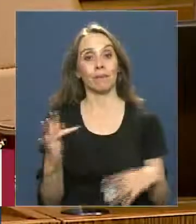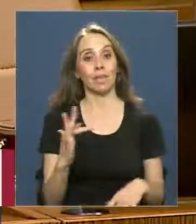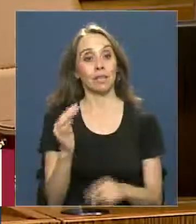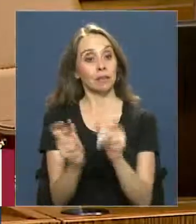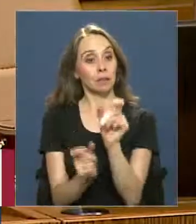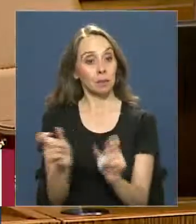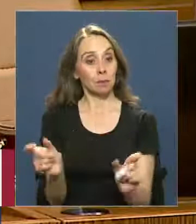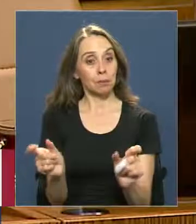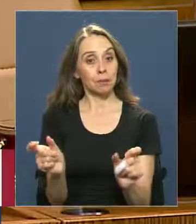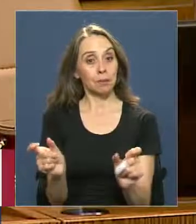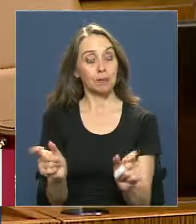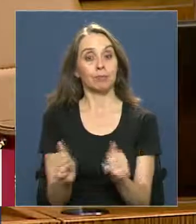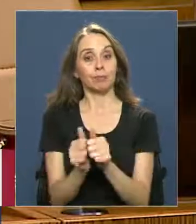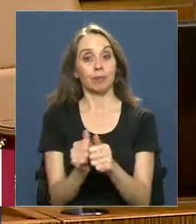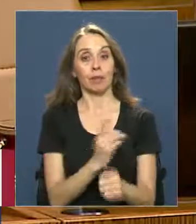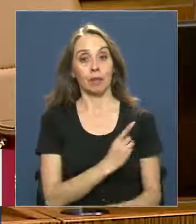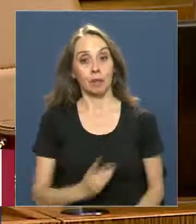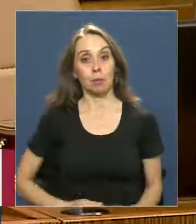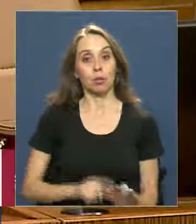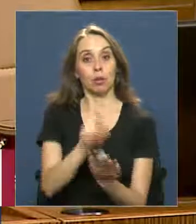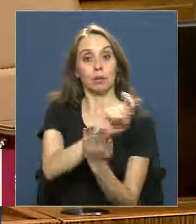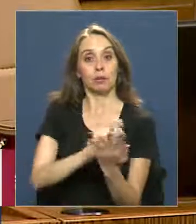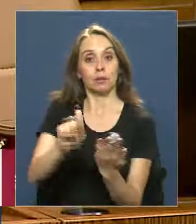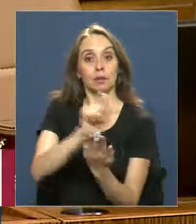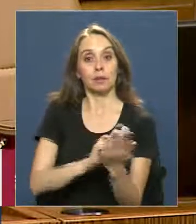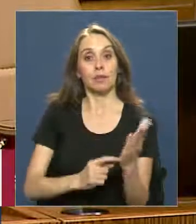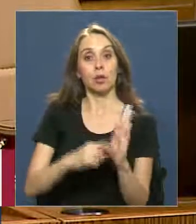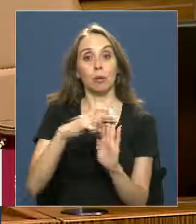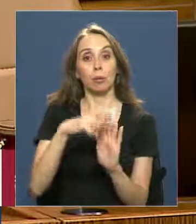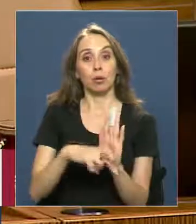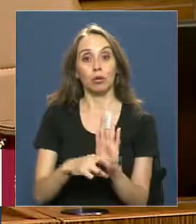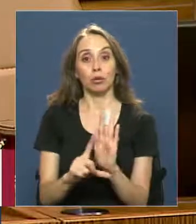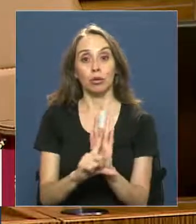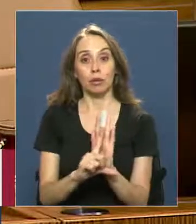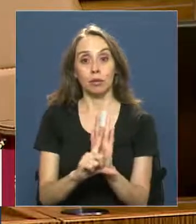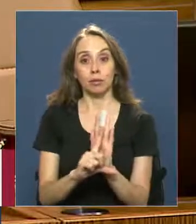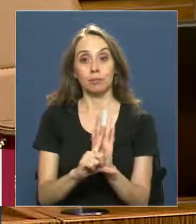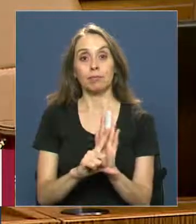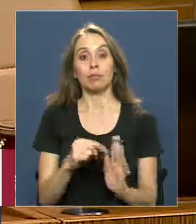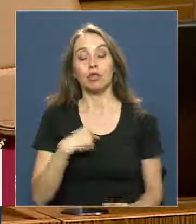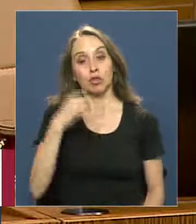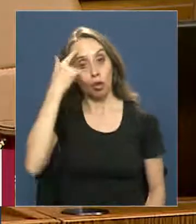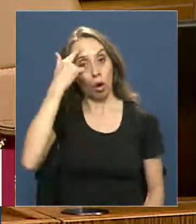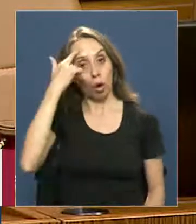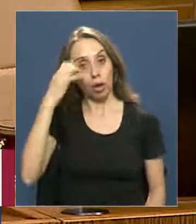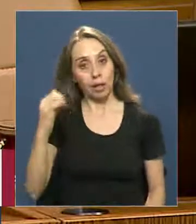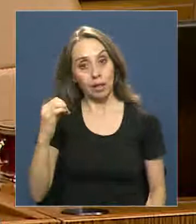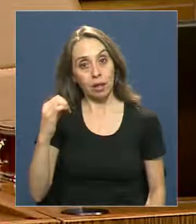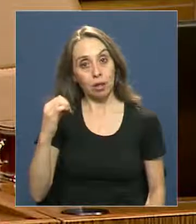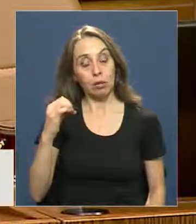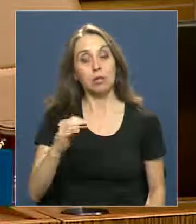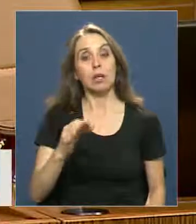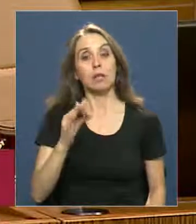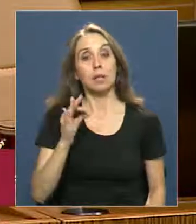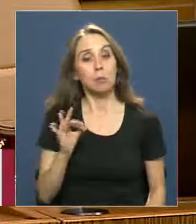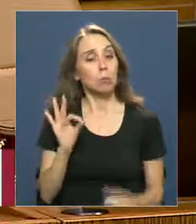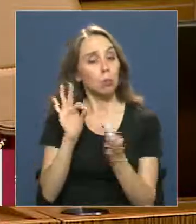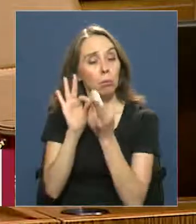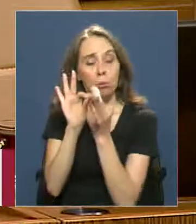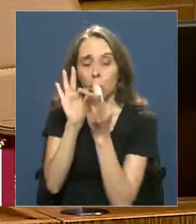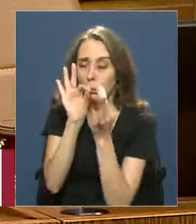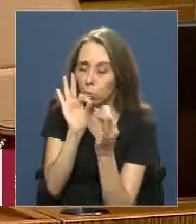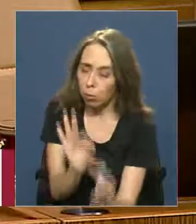los colegas autores de esta moción parlamentaria, creo que era absolutamente